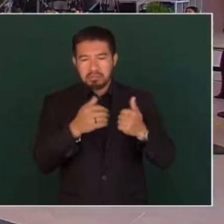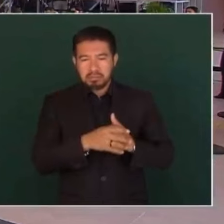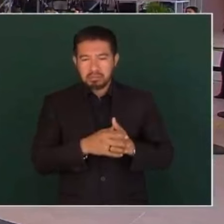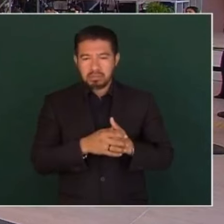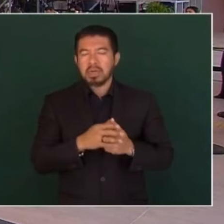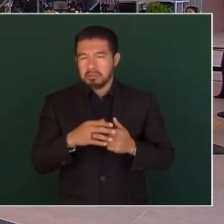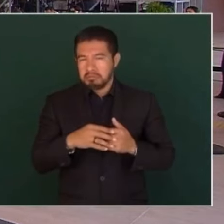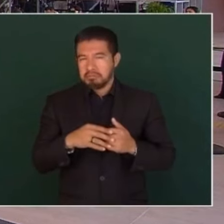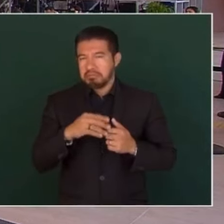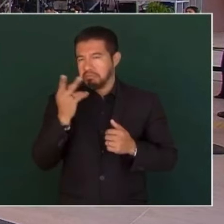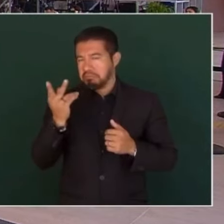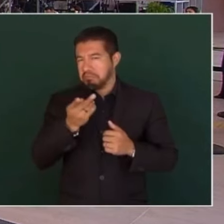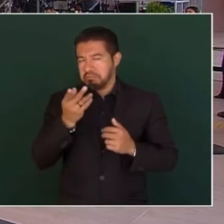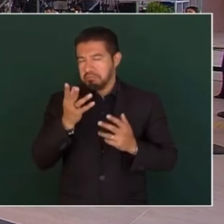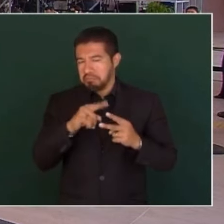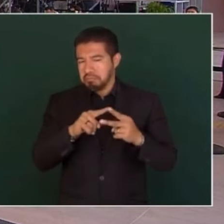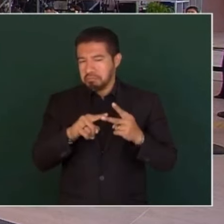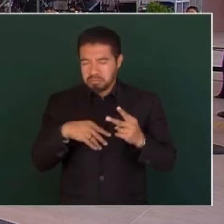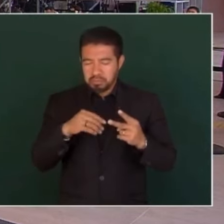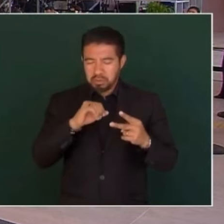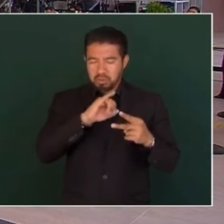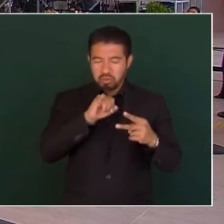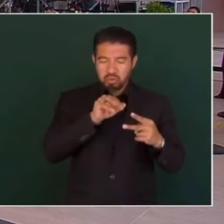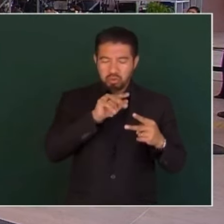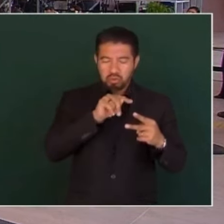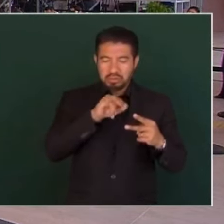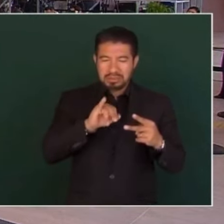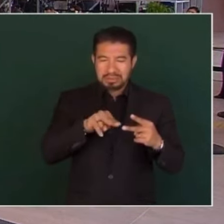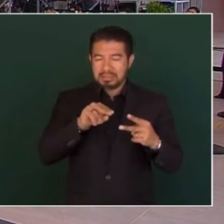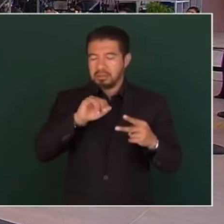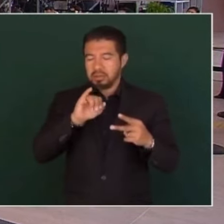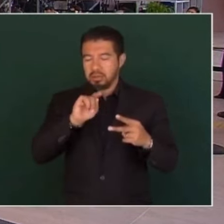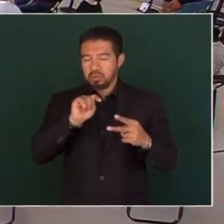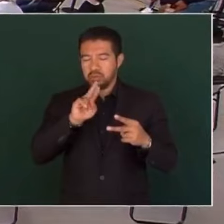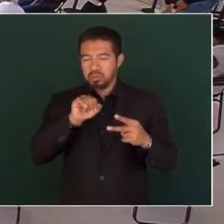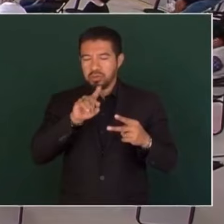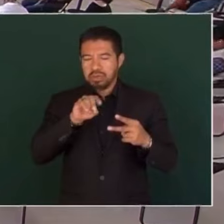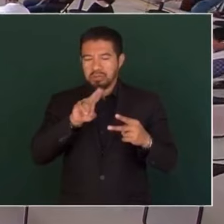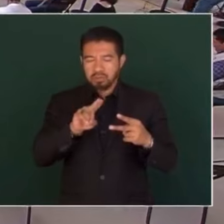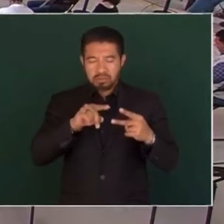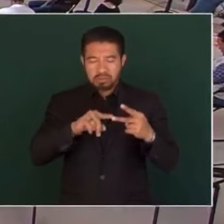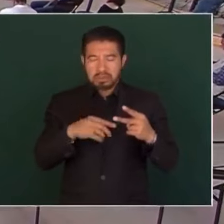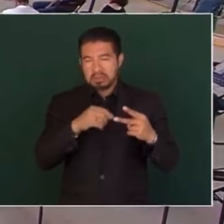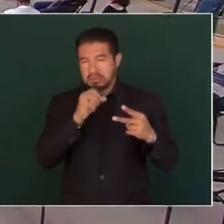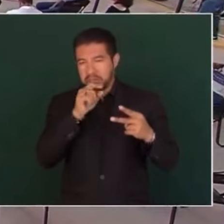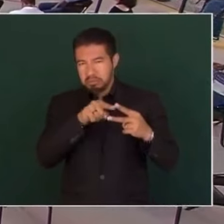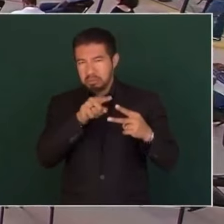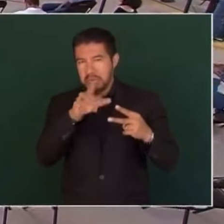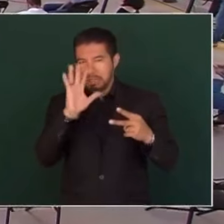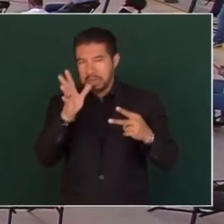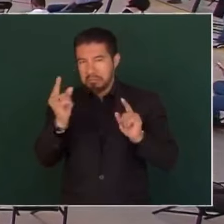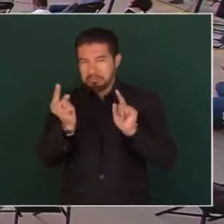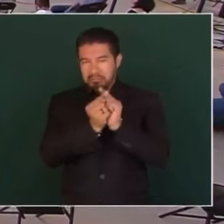Si el primer ministro de Canadá, Justin Trudeau, ya accedió a recibir a la canciller, y si usted sí participaría en la cumbre de